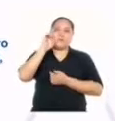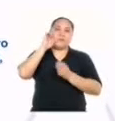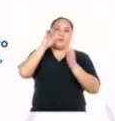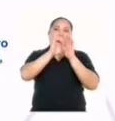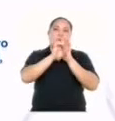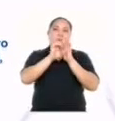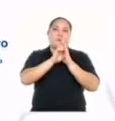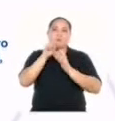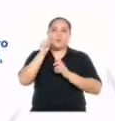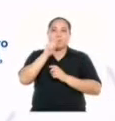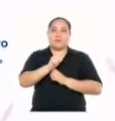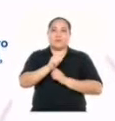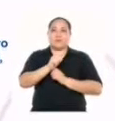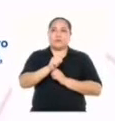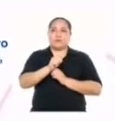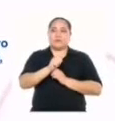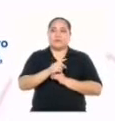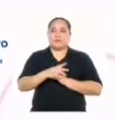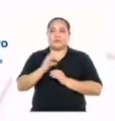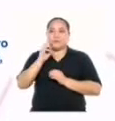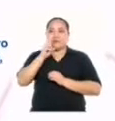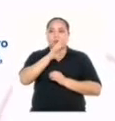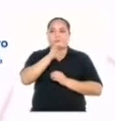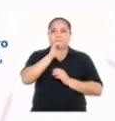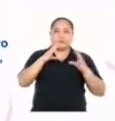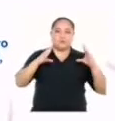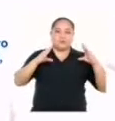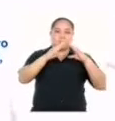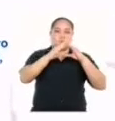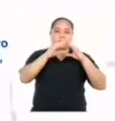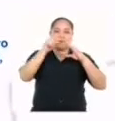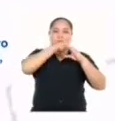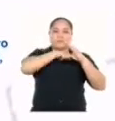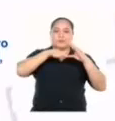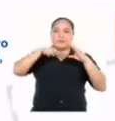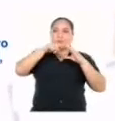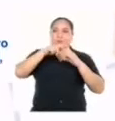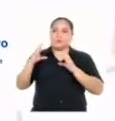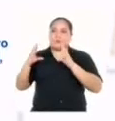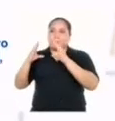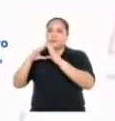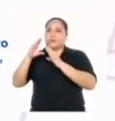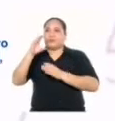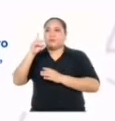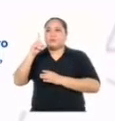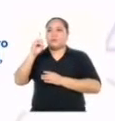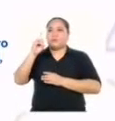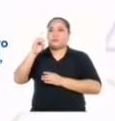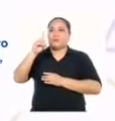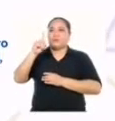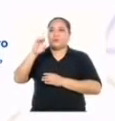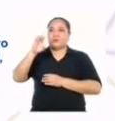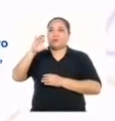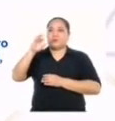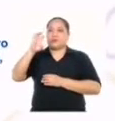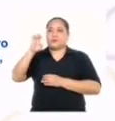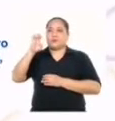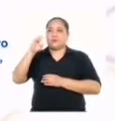Por ejemplo, estos son los vértices de un triángulo y los vértices de un dodecaedro.